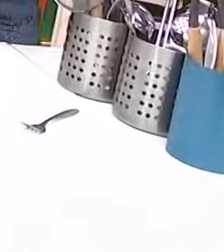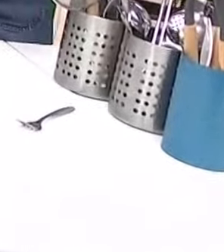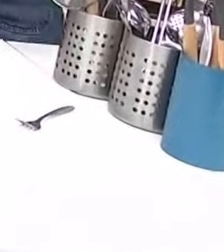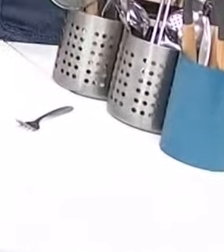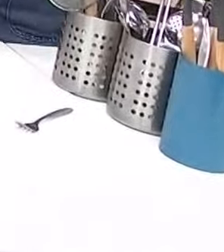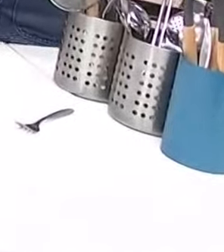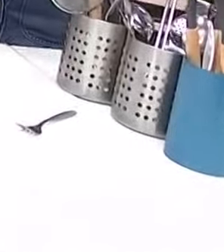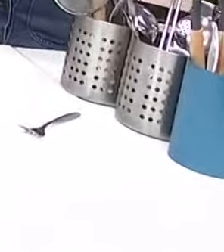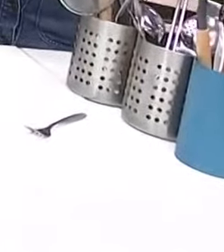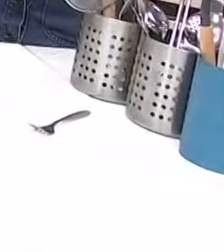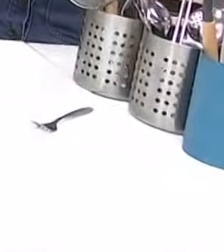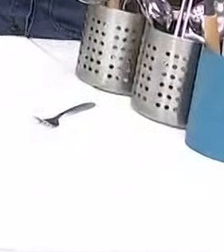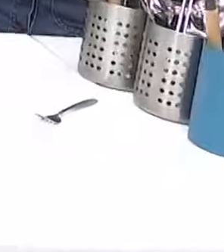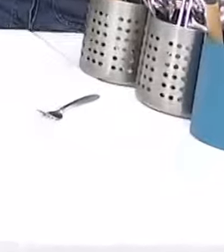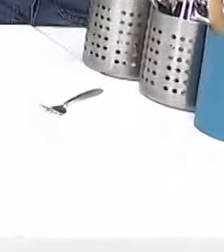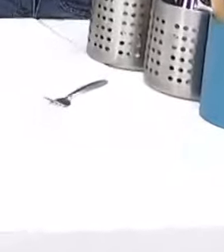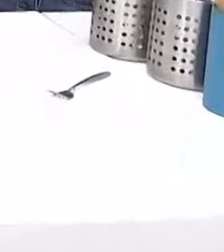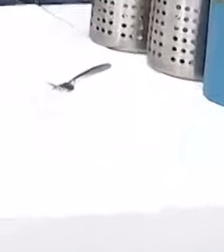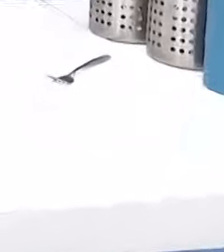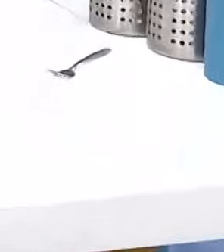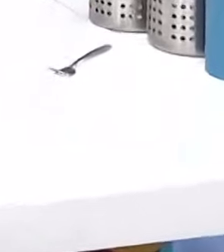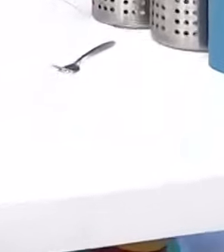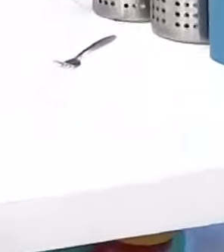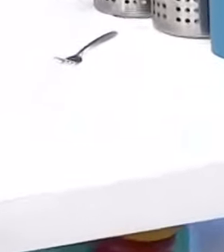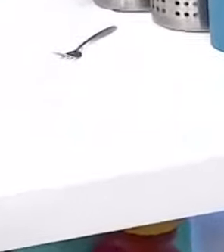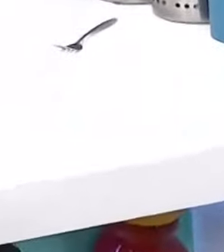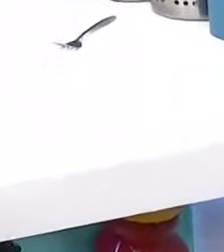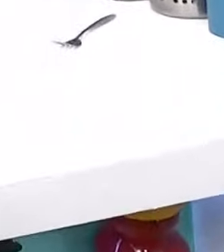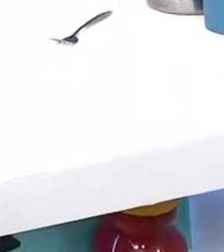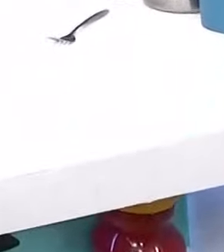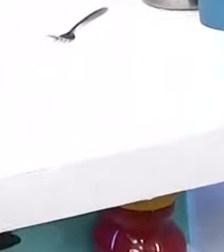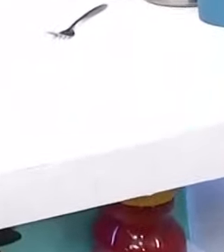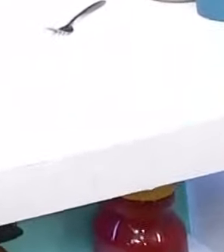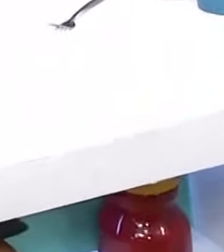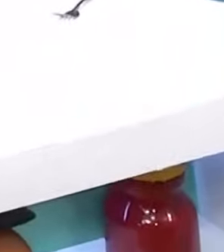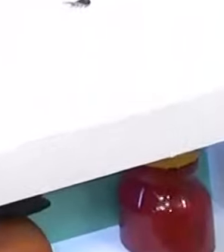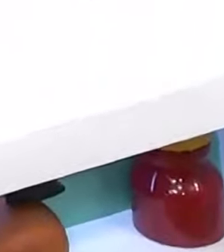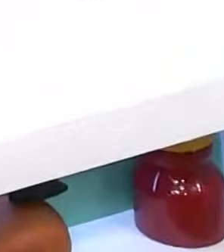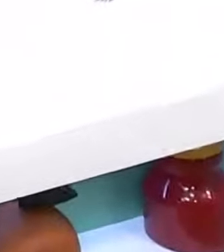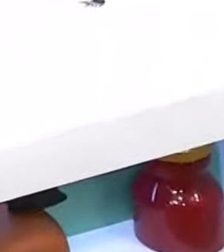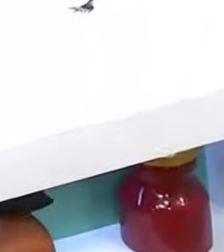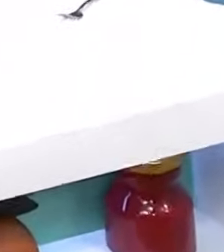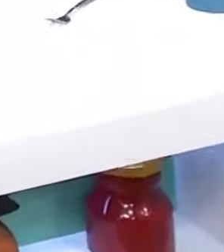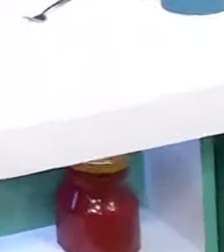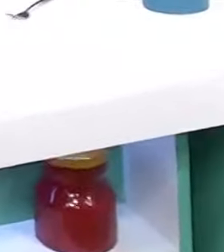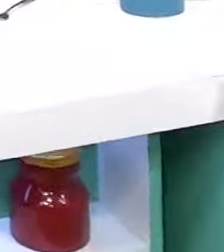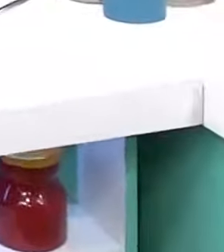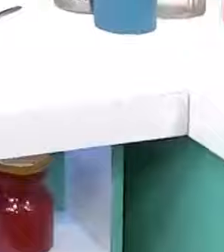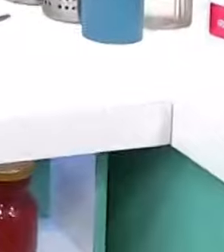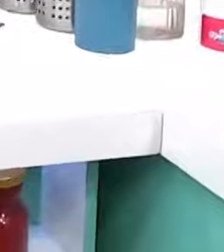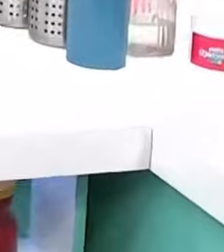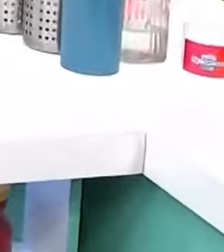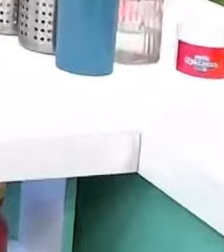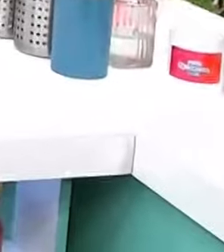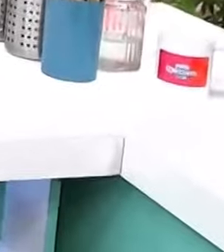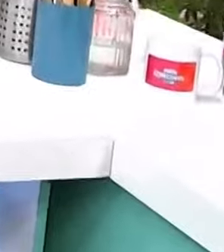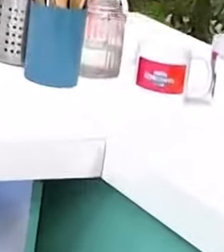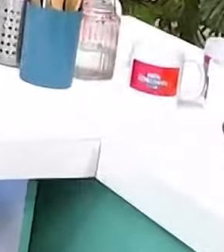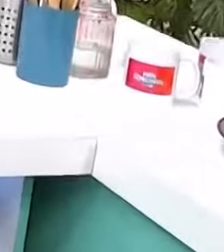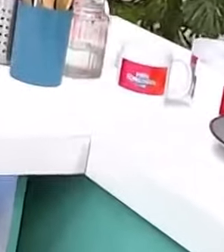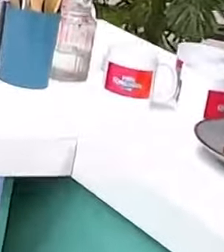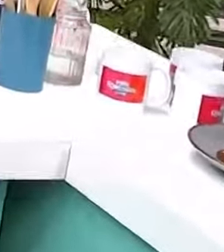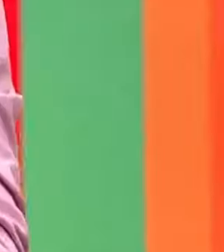Un chupe, ¿no? Uy, ¿ya has hecho chupe? ¿Qué hemos hecho? Ah, sí, hemos hecho chupe, ¿no? De pescado, creo. Pero yo no sé. Yo le pongo su ramita de huacatay que le da esa goma, ¿no?